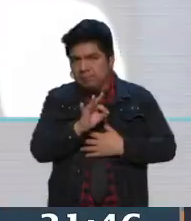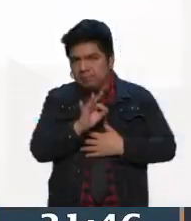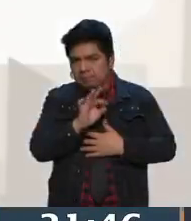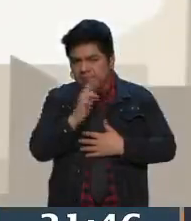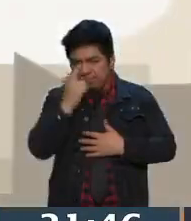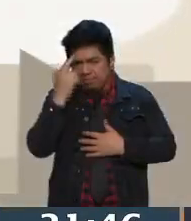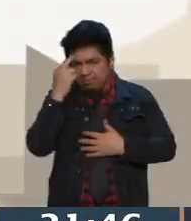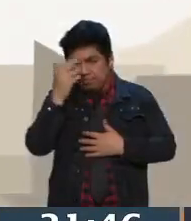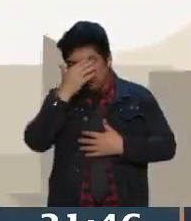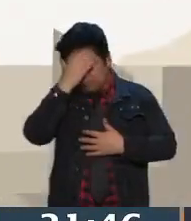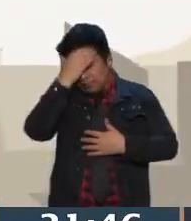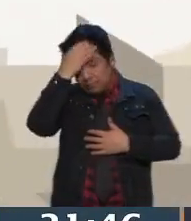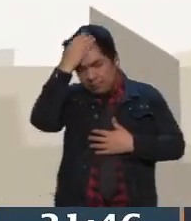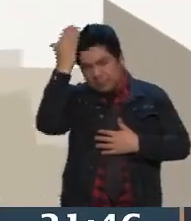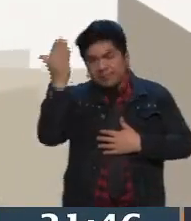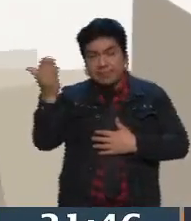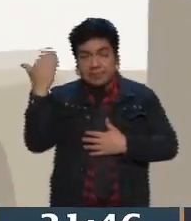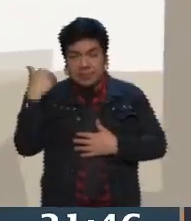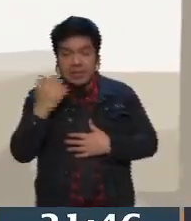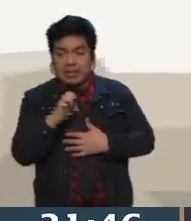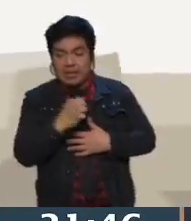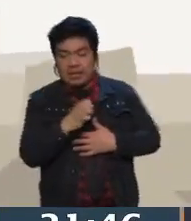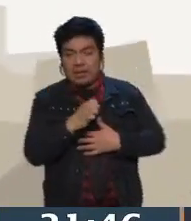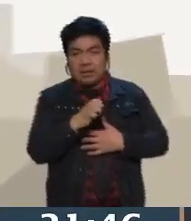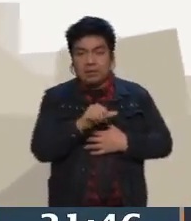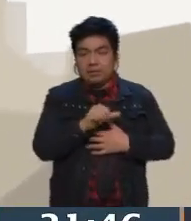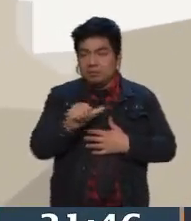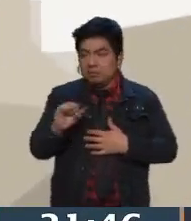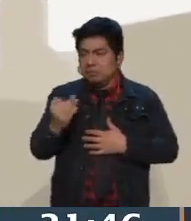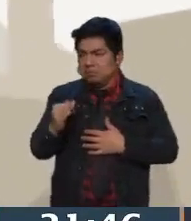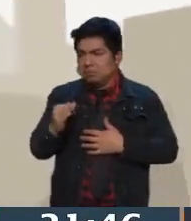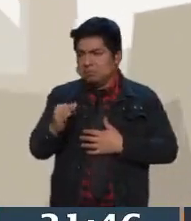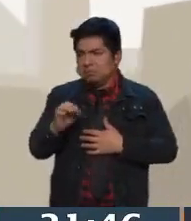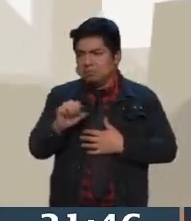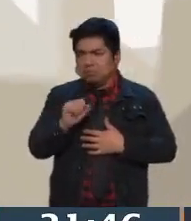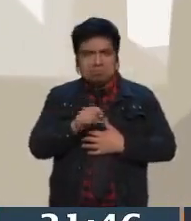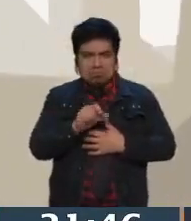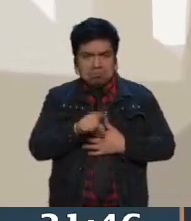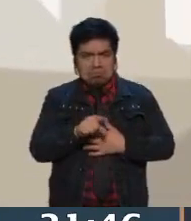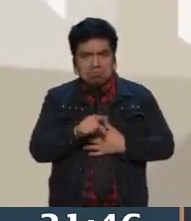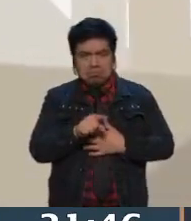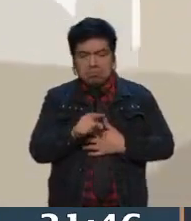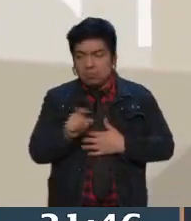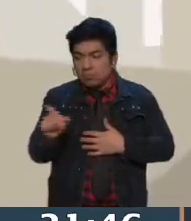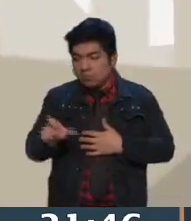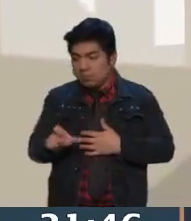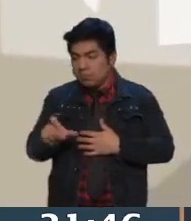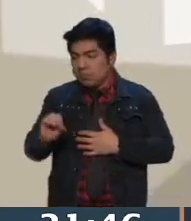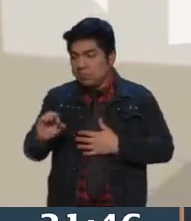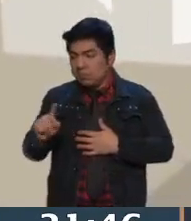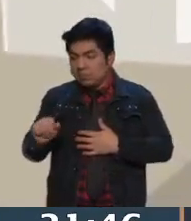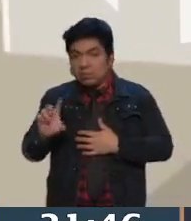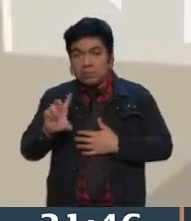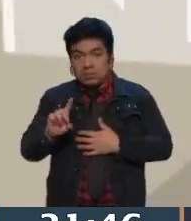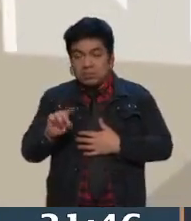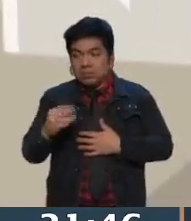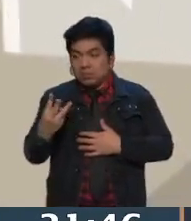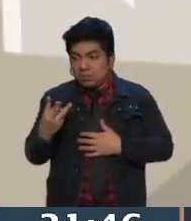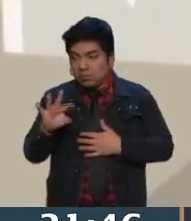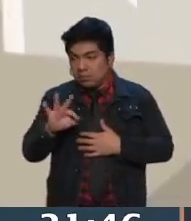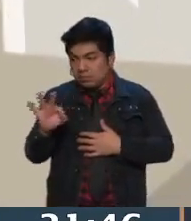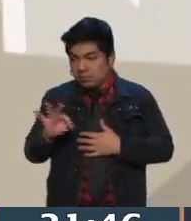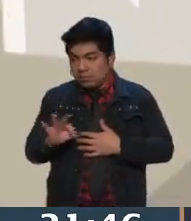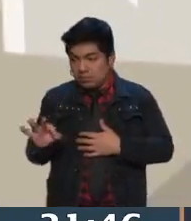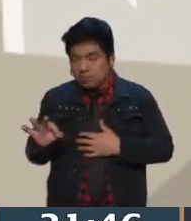preferencias electorales de intención de voto en enero, cierra febrero con la misma cantidad. Xóchitl tenía 33%